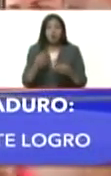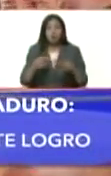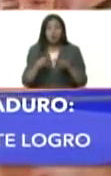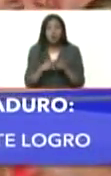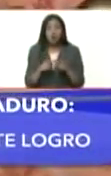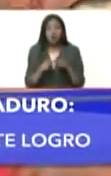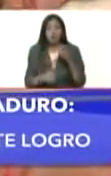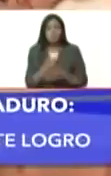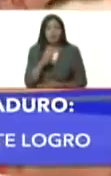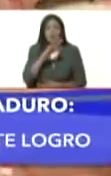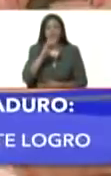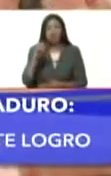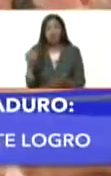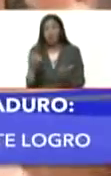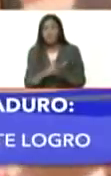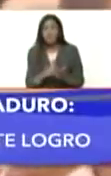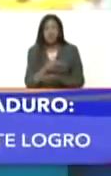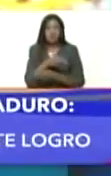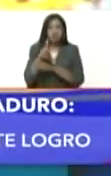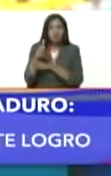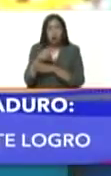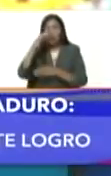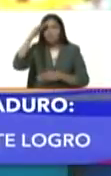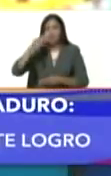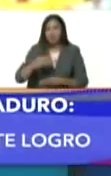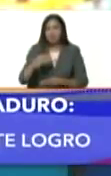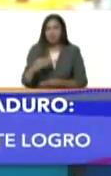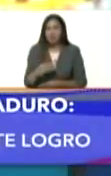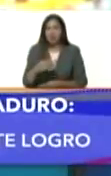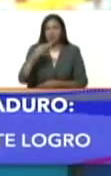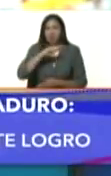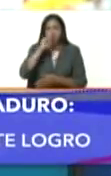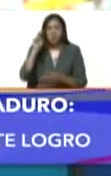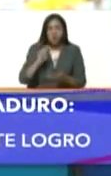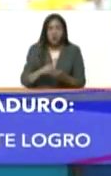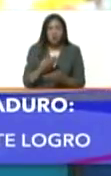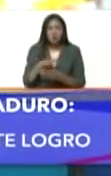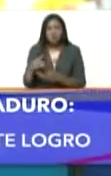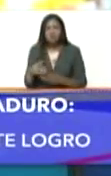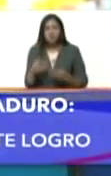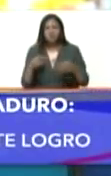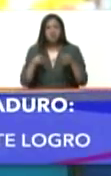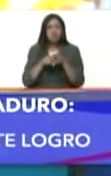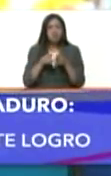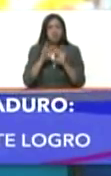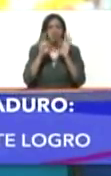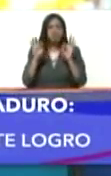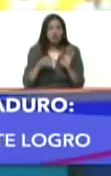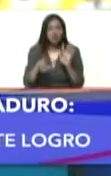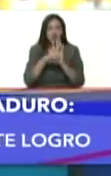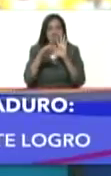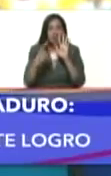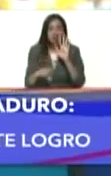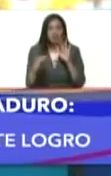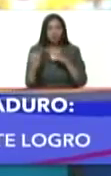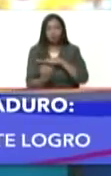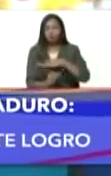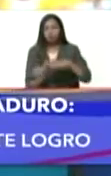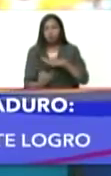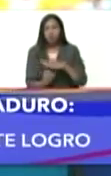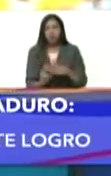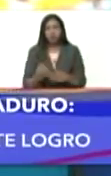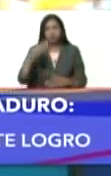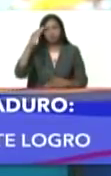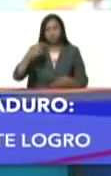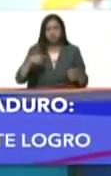más de 500.000 armas a la milicia nacional a través de los mecanismos legales, institucionales y